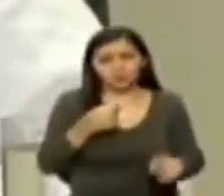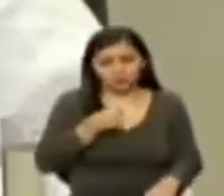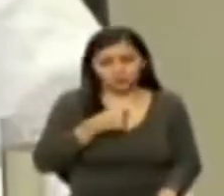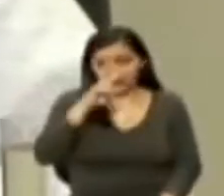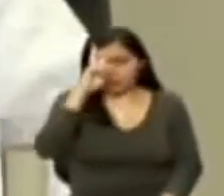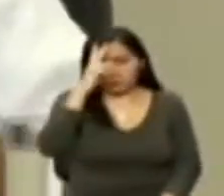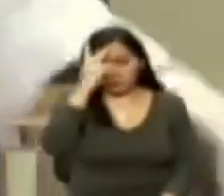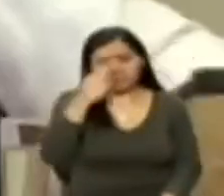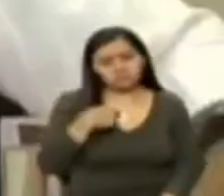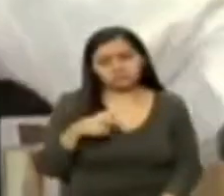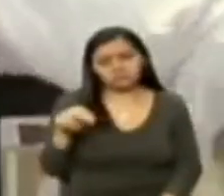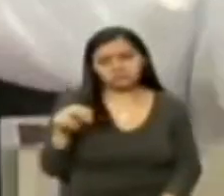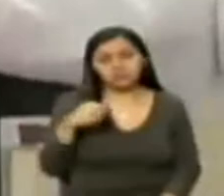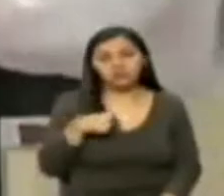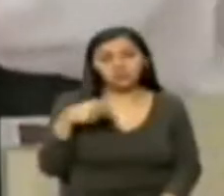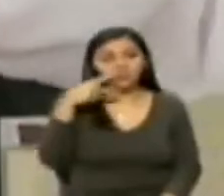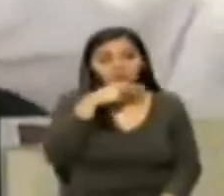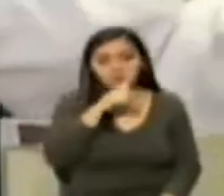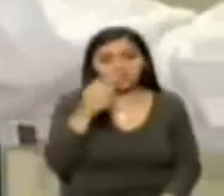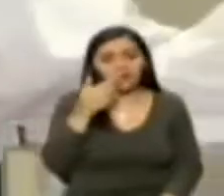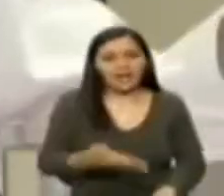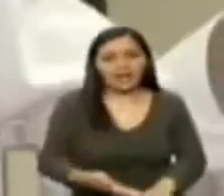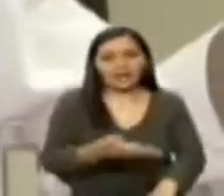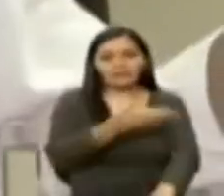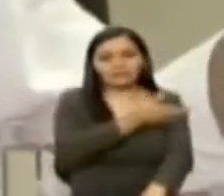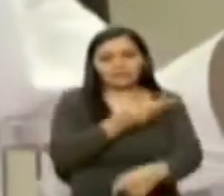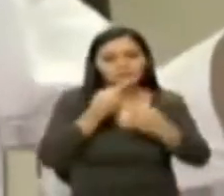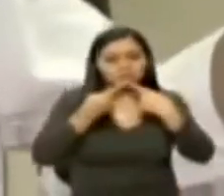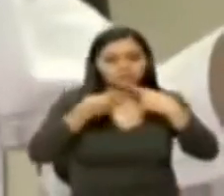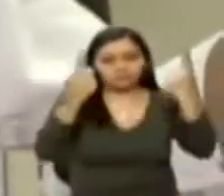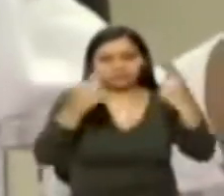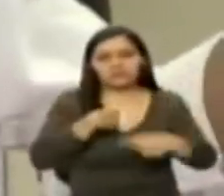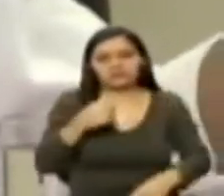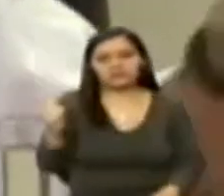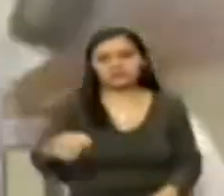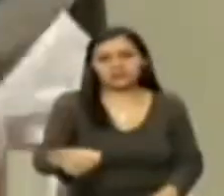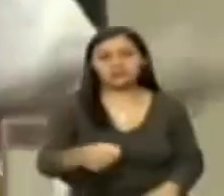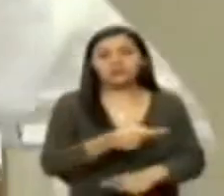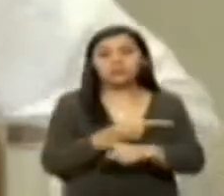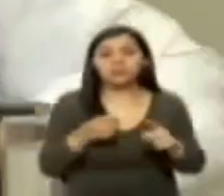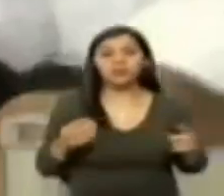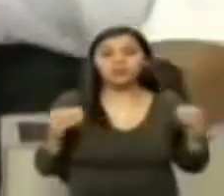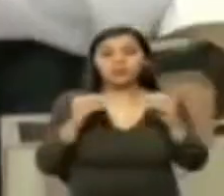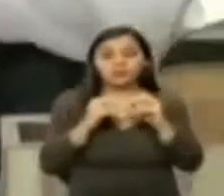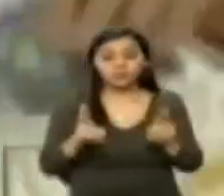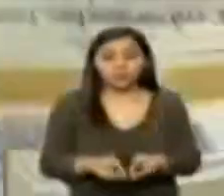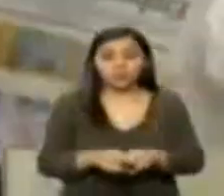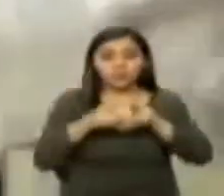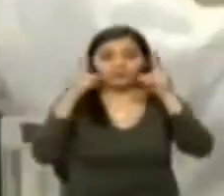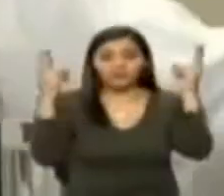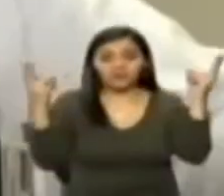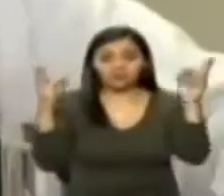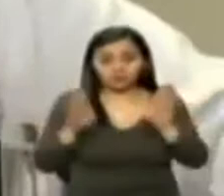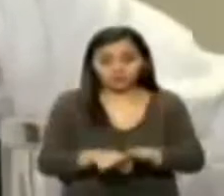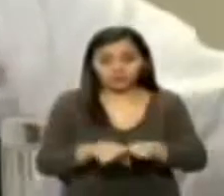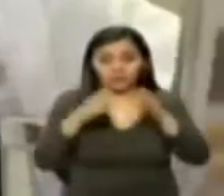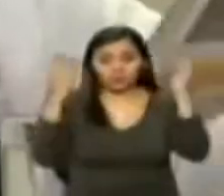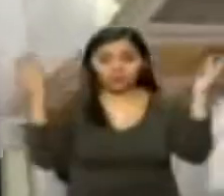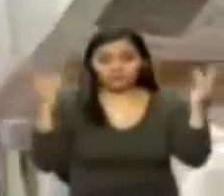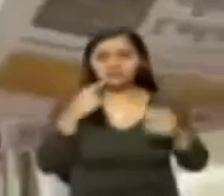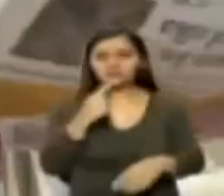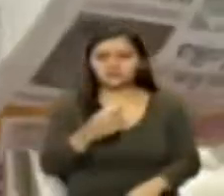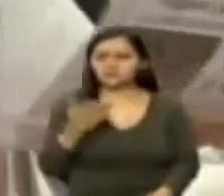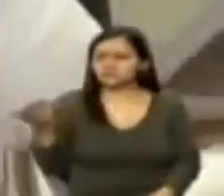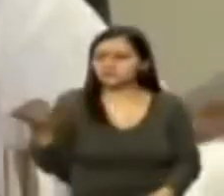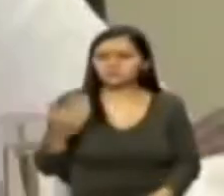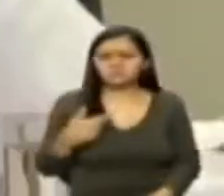he mentido, los mentirosos son la prensa corrupta, es que el universo trate de desprestigiar al presidente, ¿no? Y desprestigiar su honestidad y su